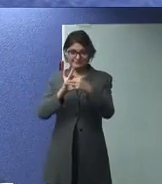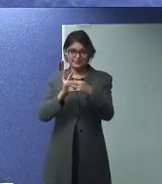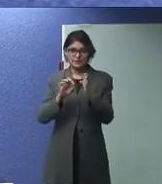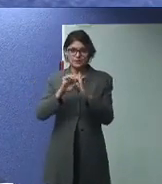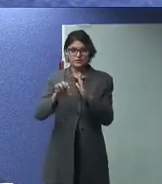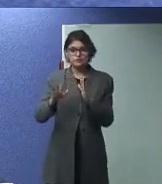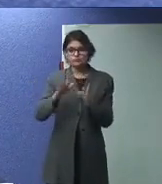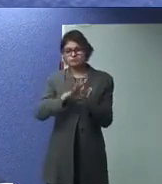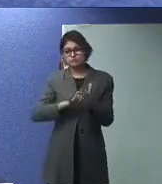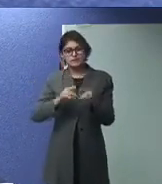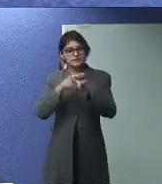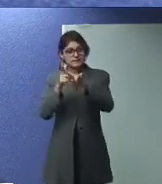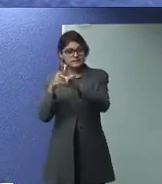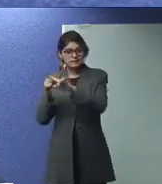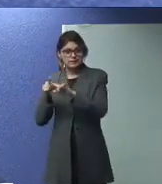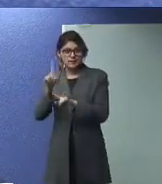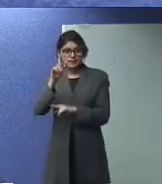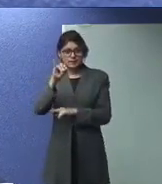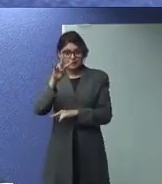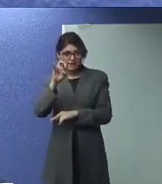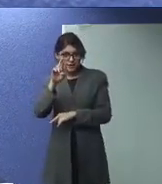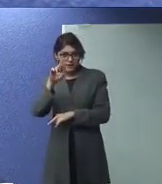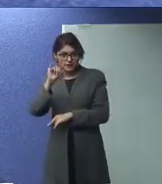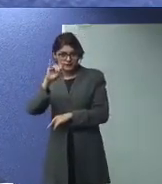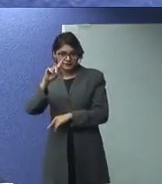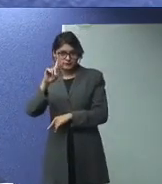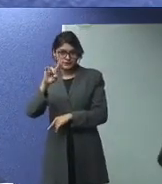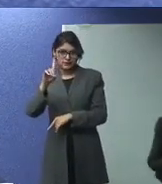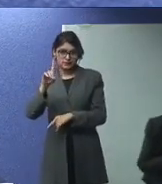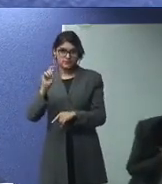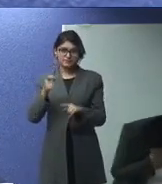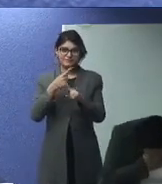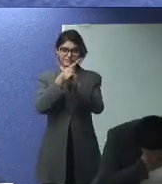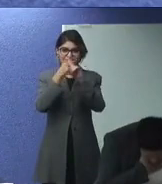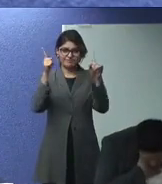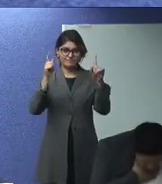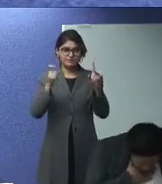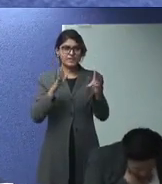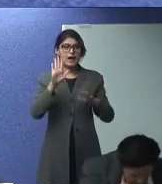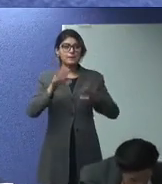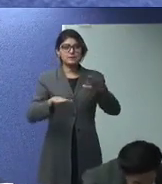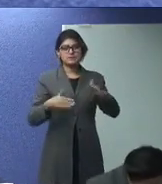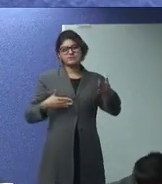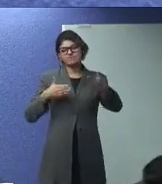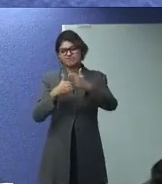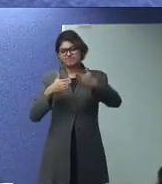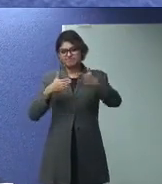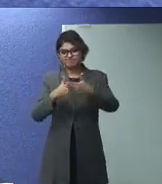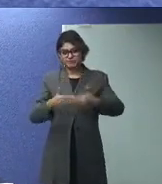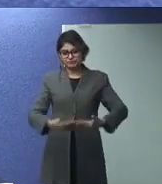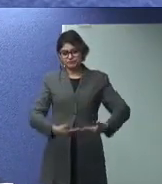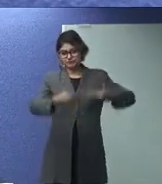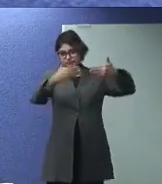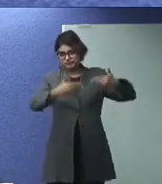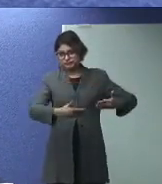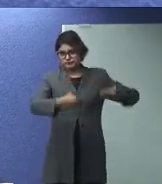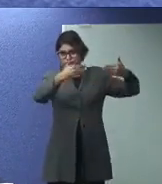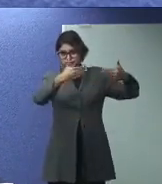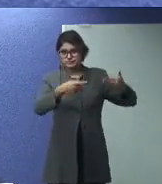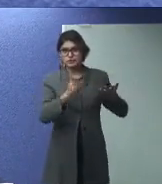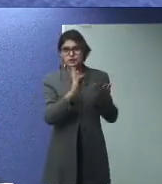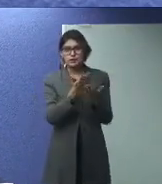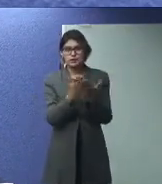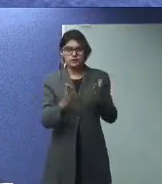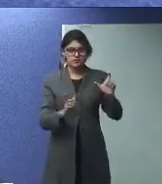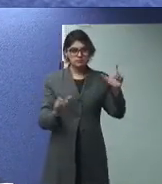Este entorno que a veces, si no es que siempre, nos genera una serie de barreras. Luego entonces, al momento de unir